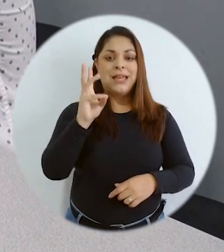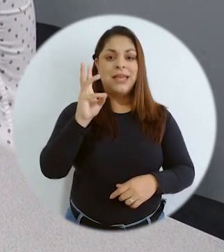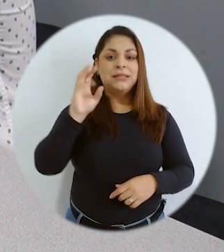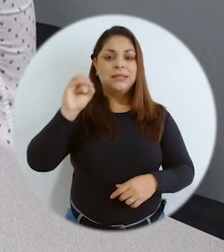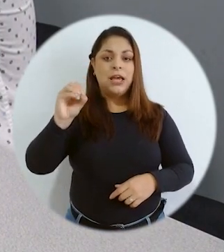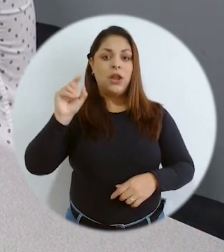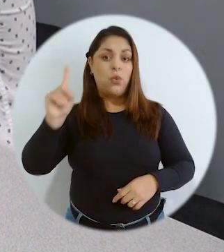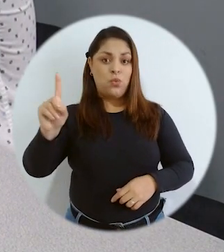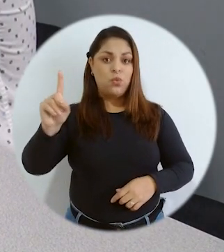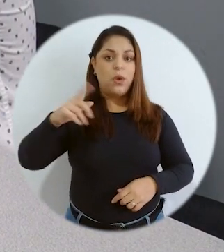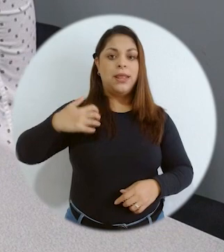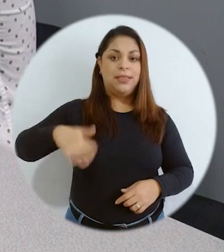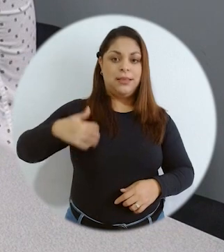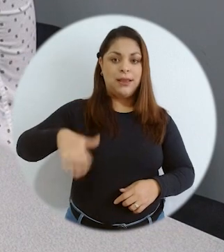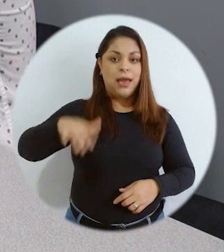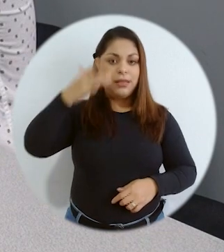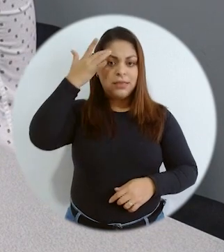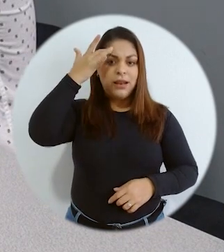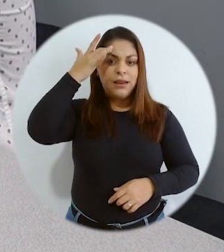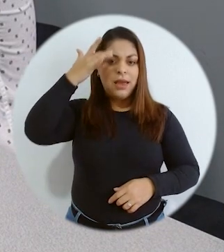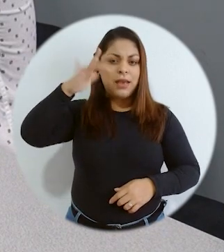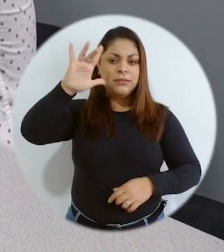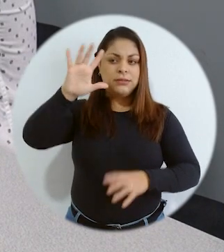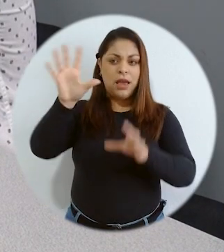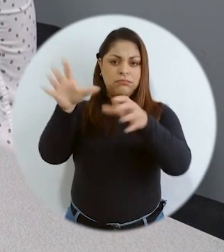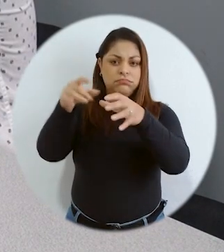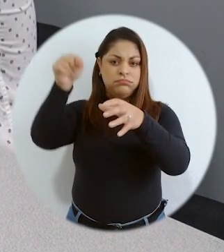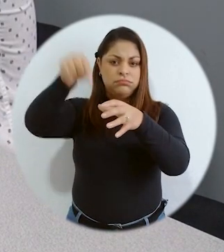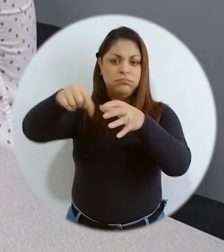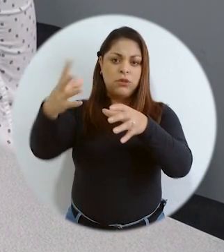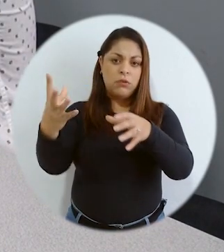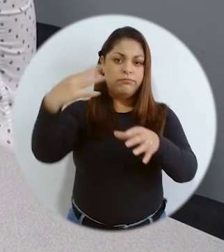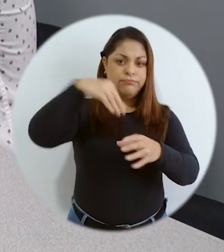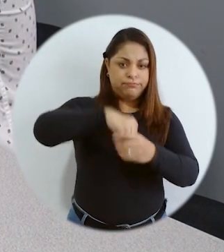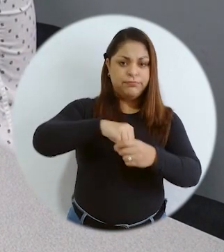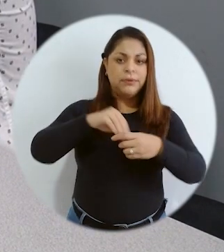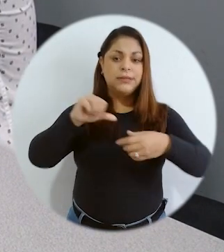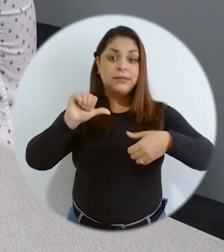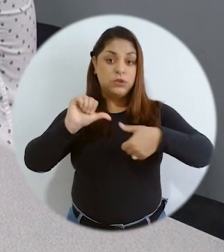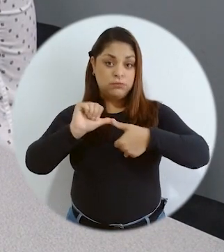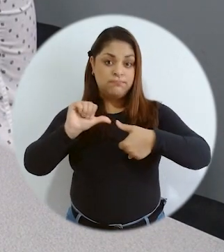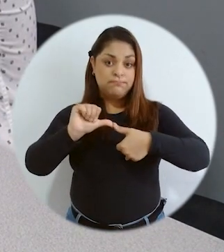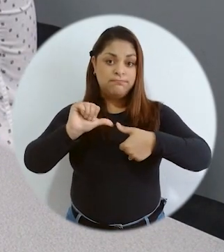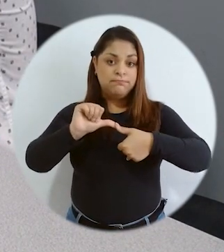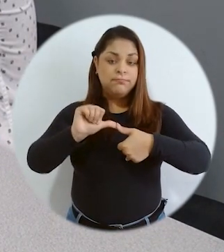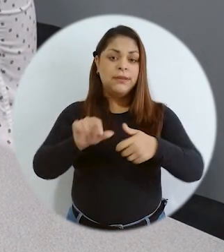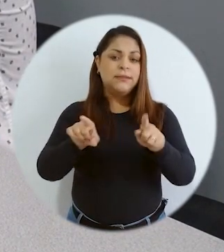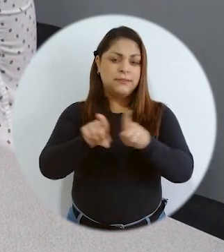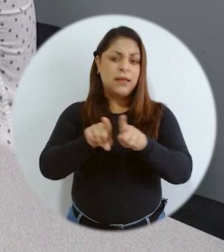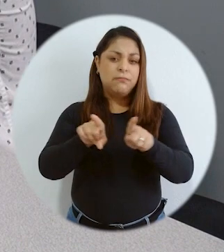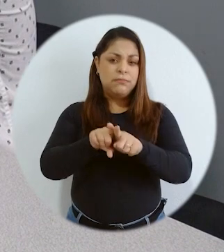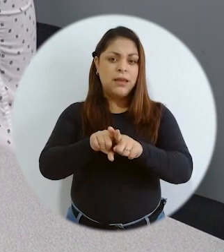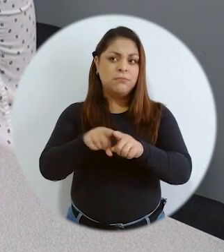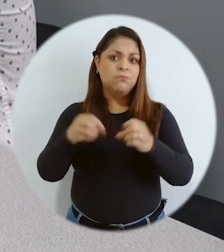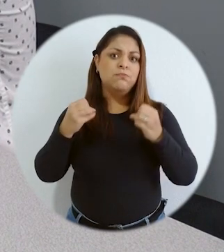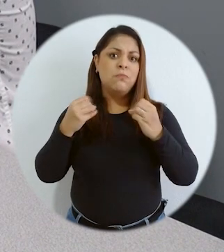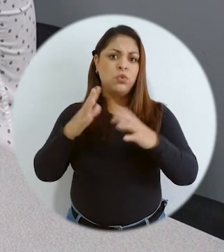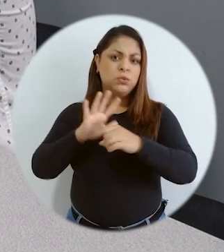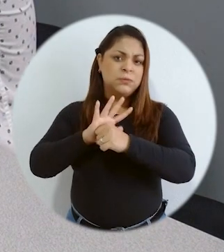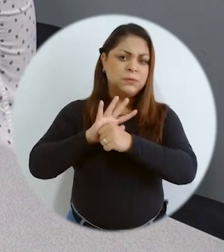tema. Primero que todo, bienvenido, Alan. Muchas gracias, Guillermo. Nosotros decimos que la memoria es un territorio en disputa,